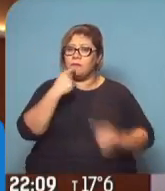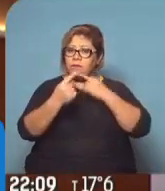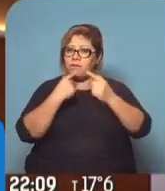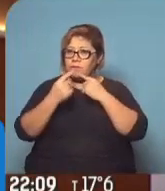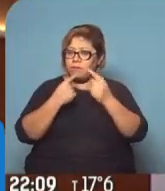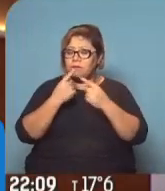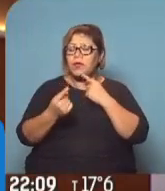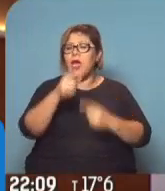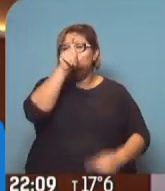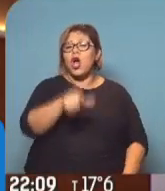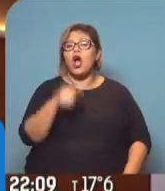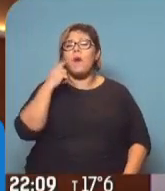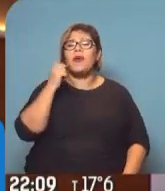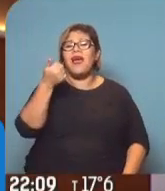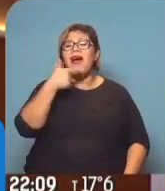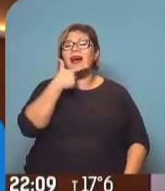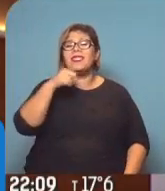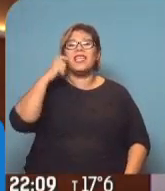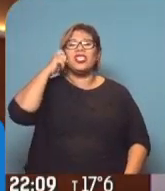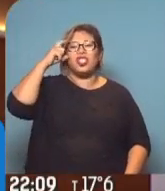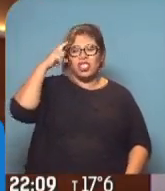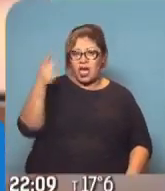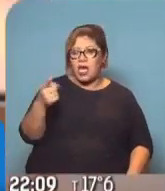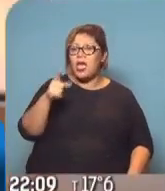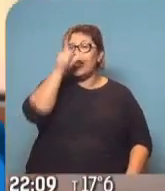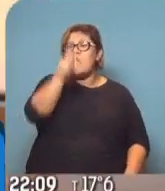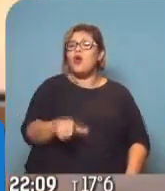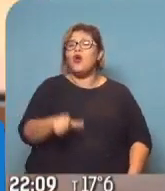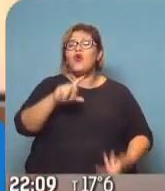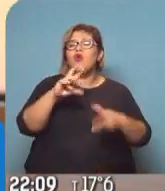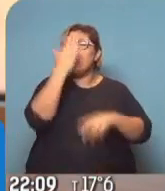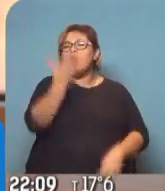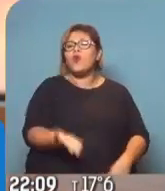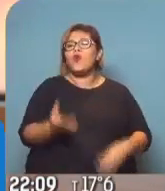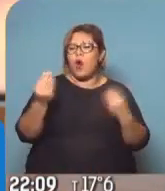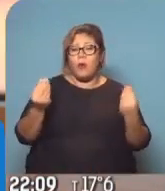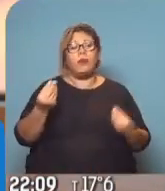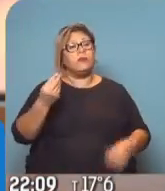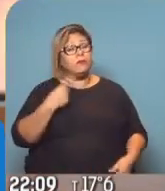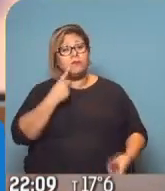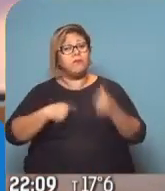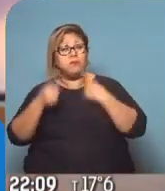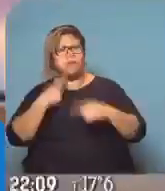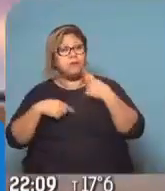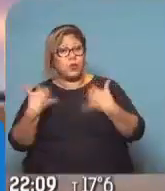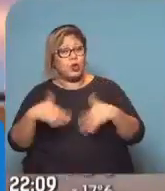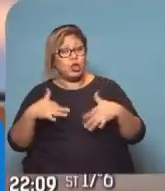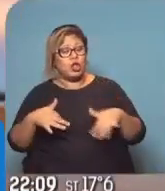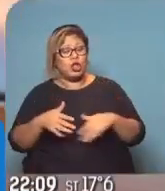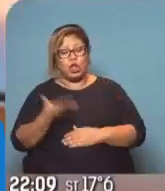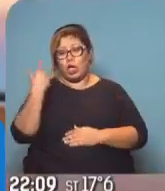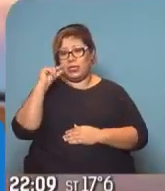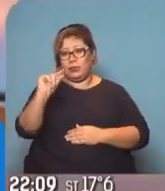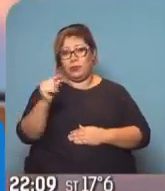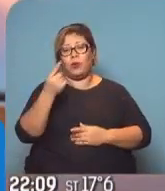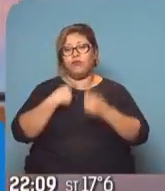pocos. ¿Cómo es Assange? Mira, es una pregunta que me han hecho bastante en estas últimas horas. Yo creo,